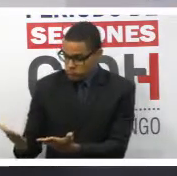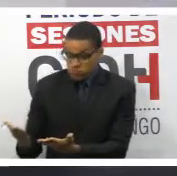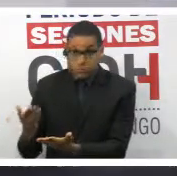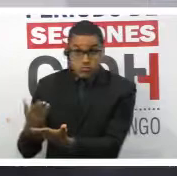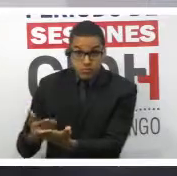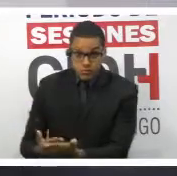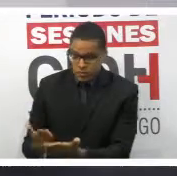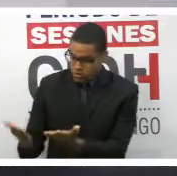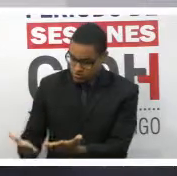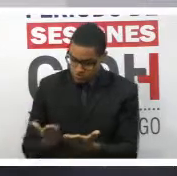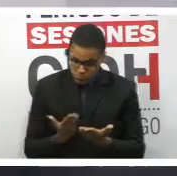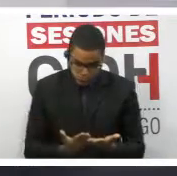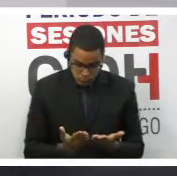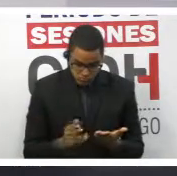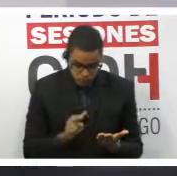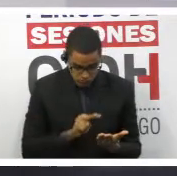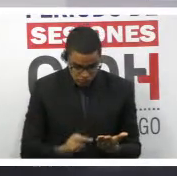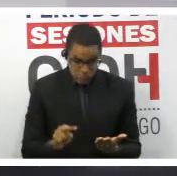explicó